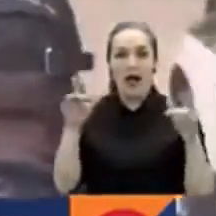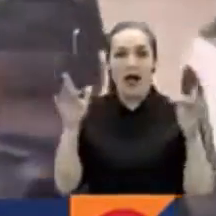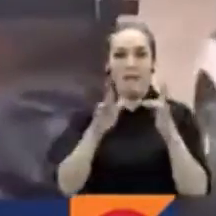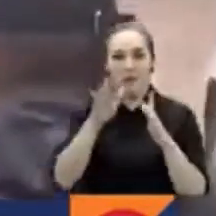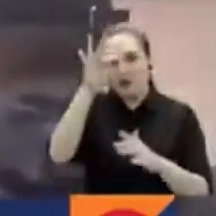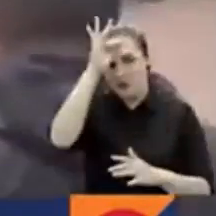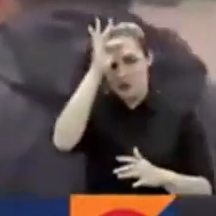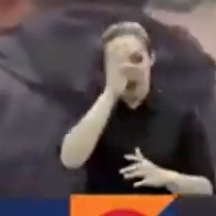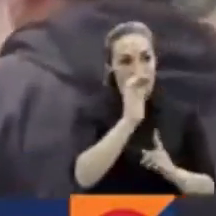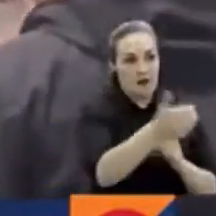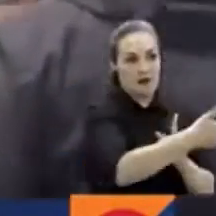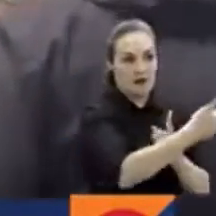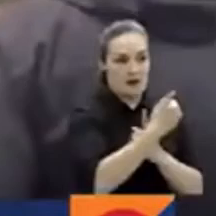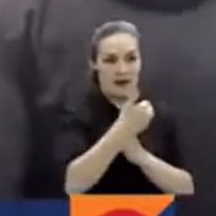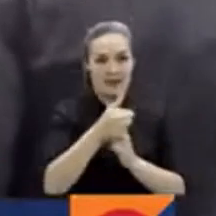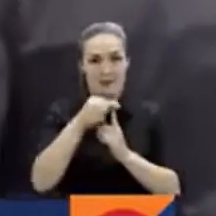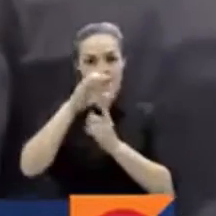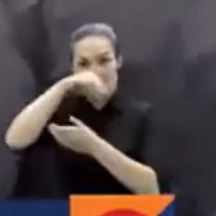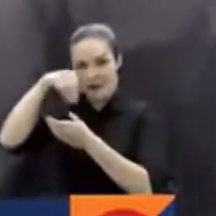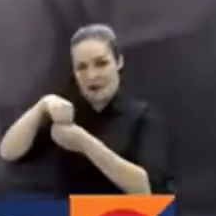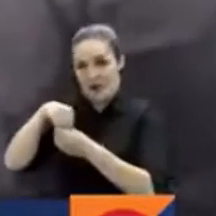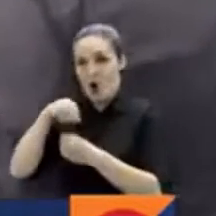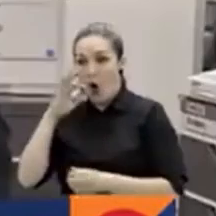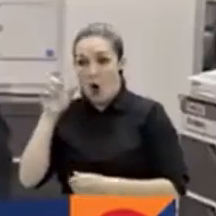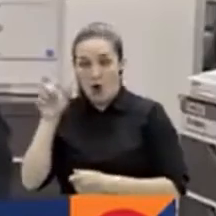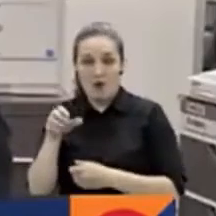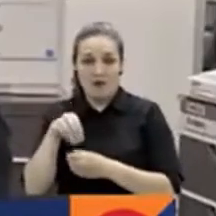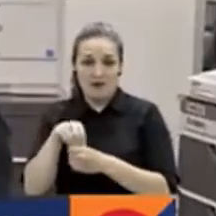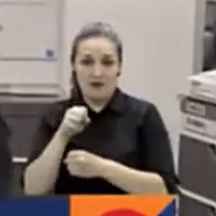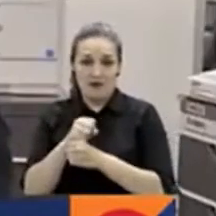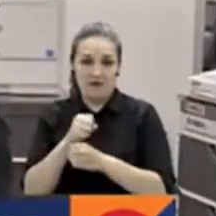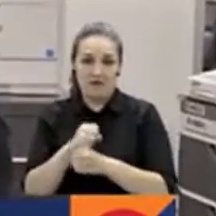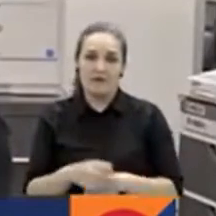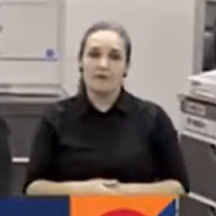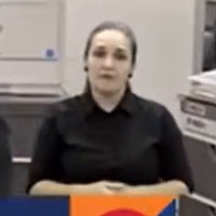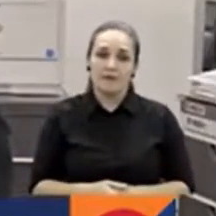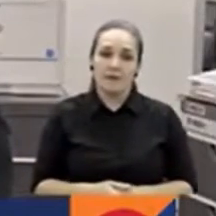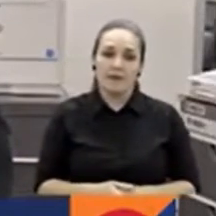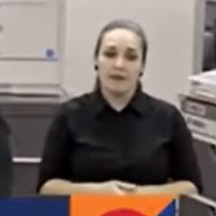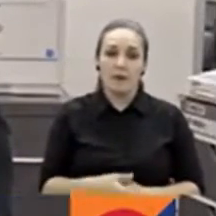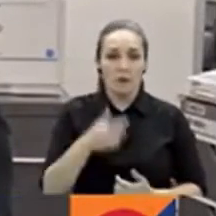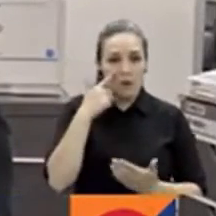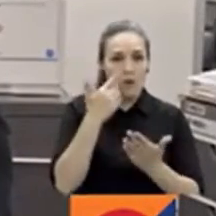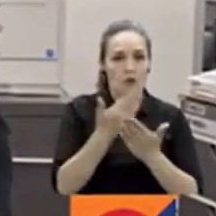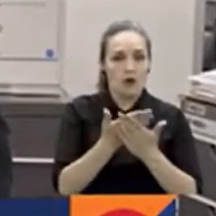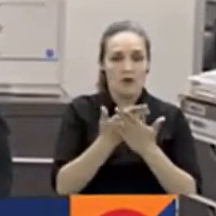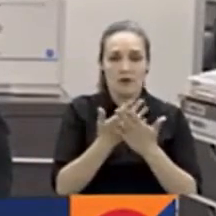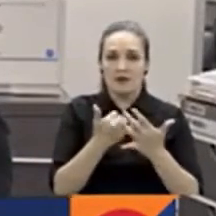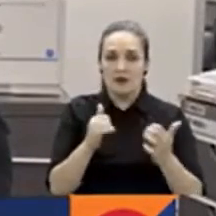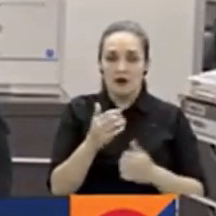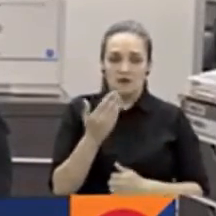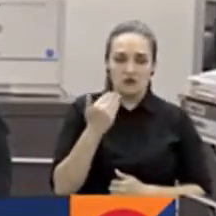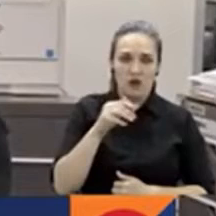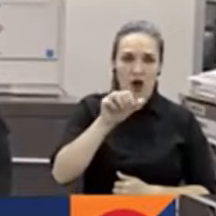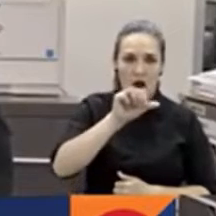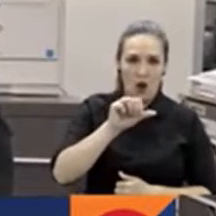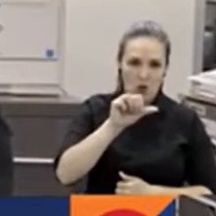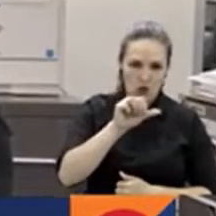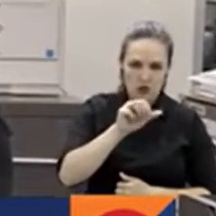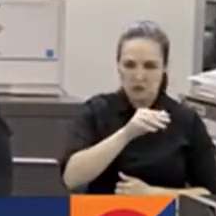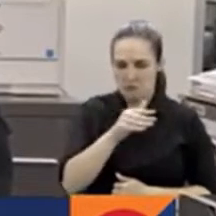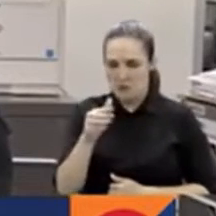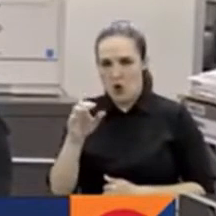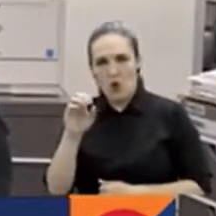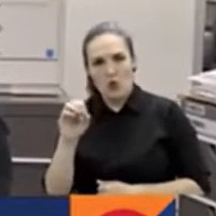requerían protección especial y donde laboraba el presunto agresor. El material de prueba indica que entre agosto y octubre del año